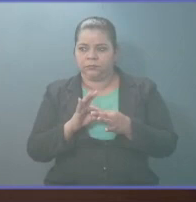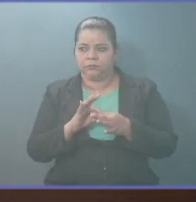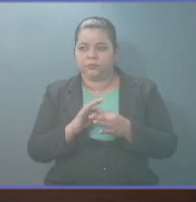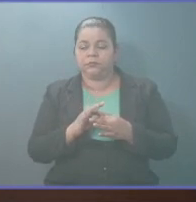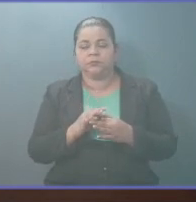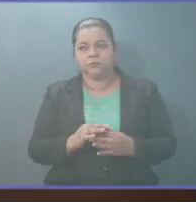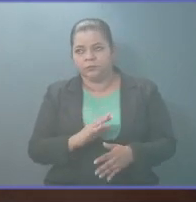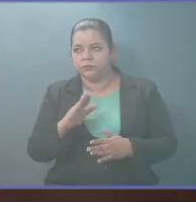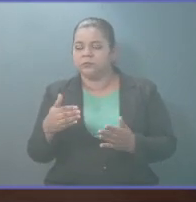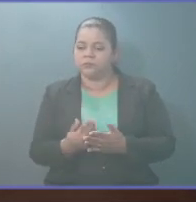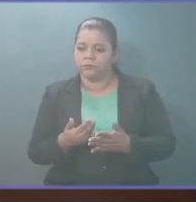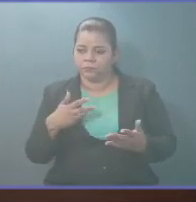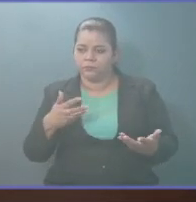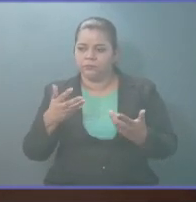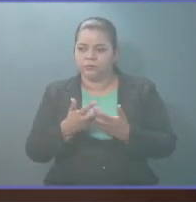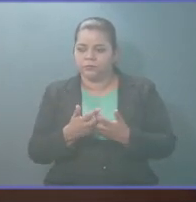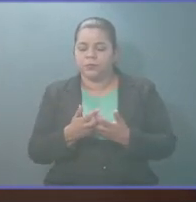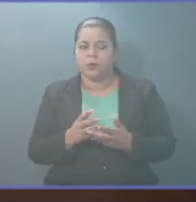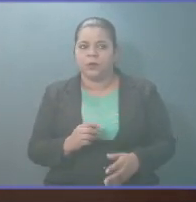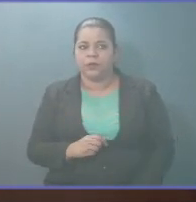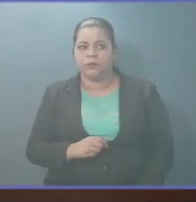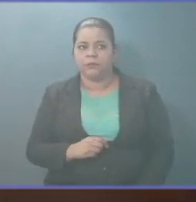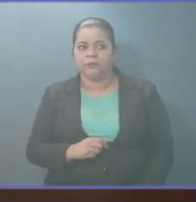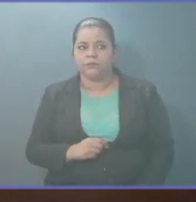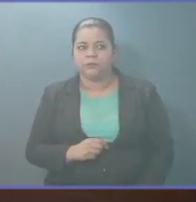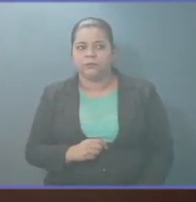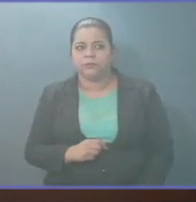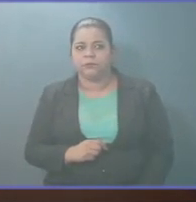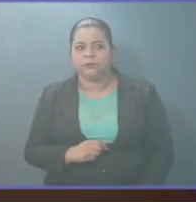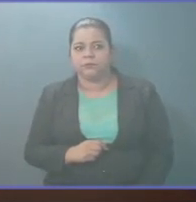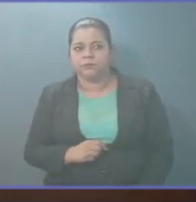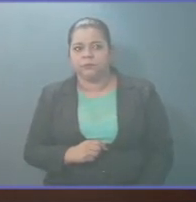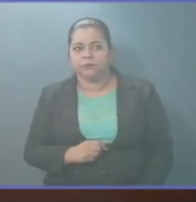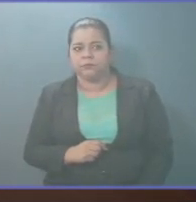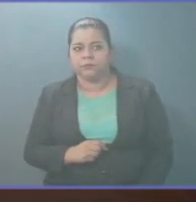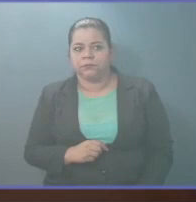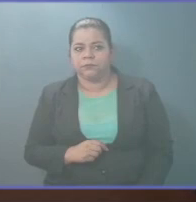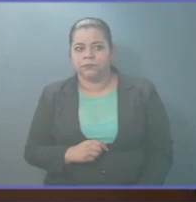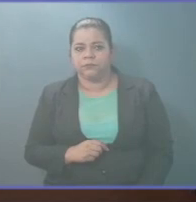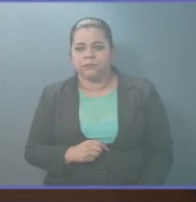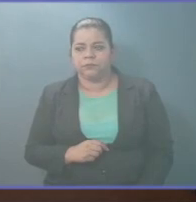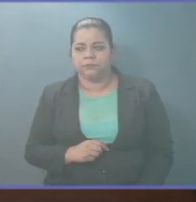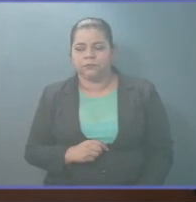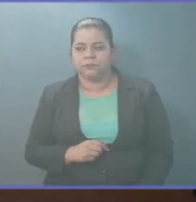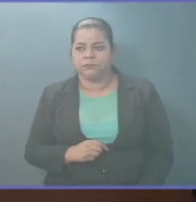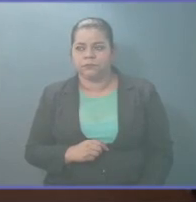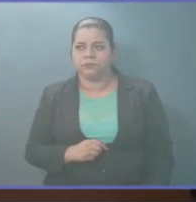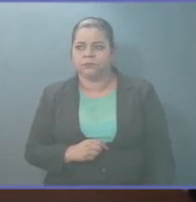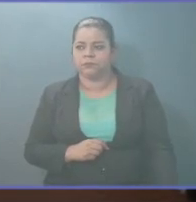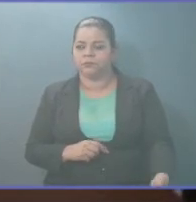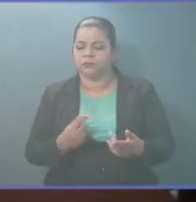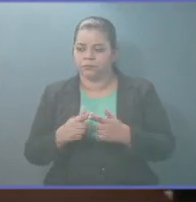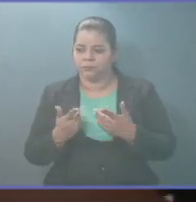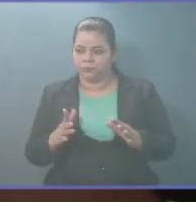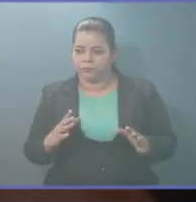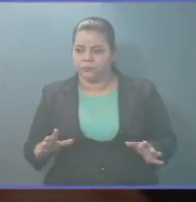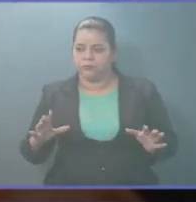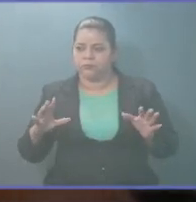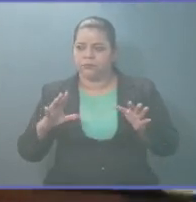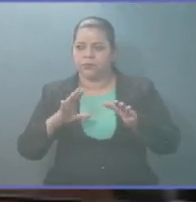Vamos a ilustrarnos. Este procedimiento, las víctimas somos nosotros, las personas con